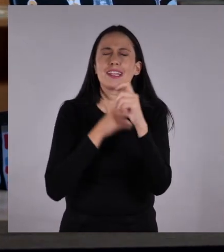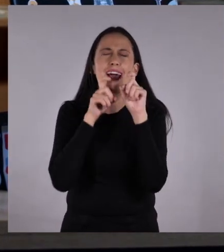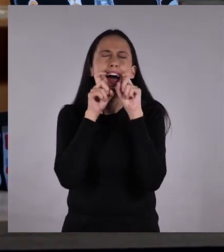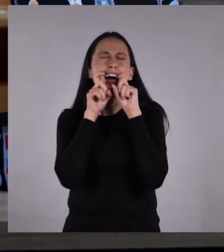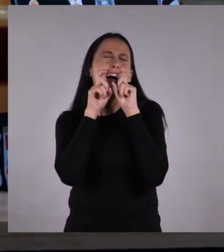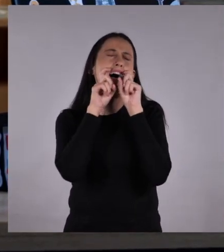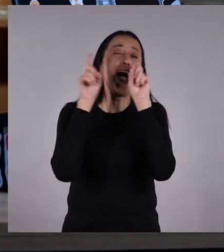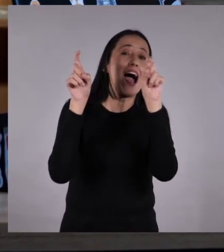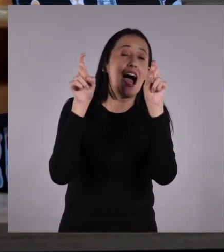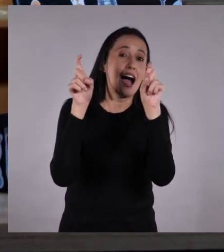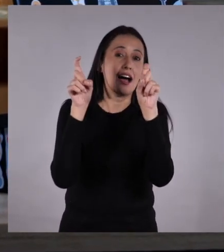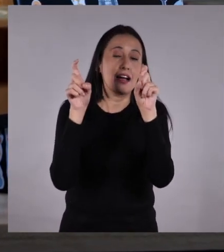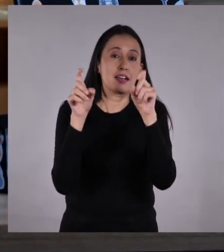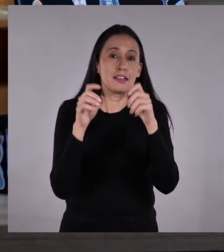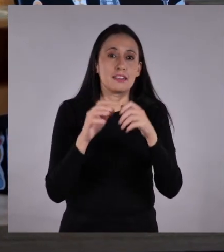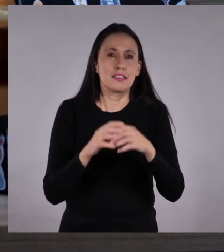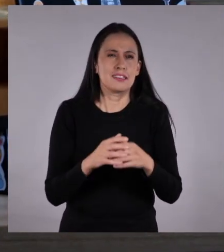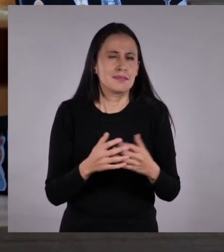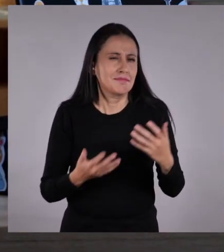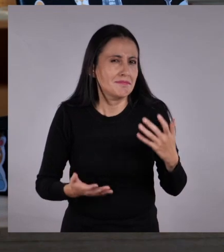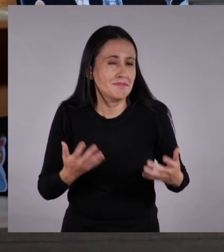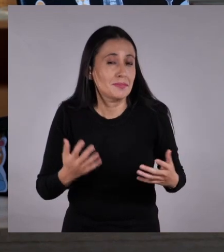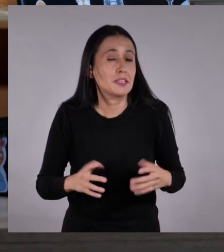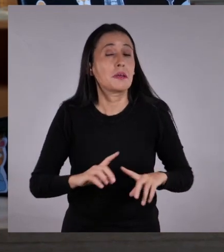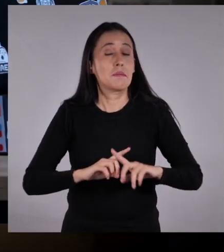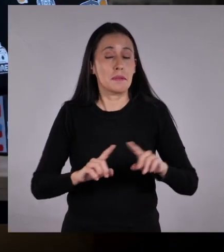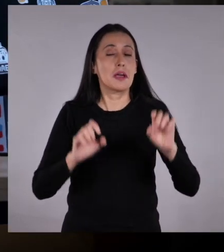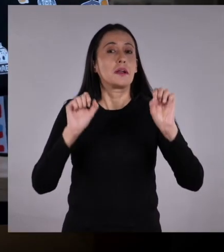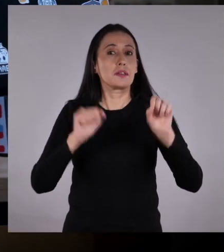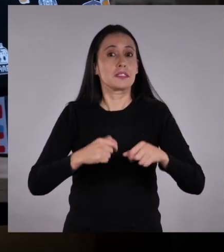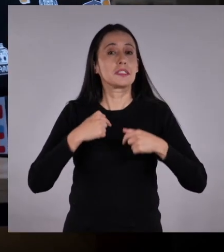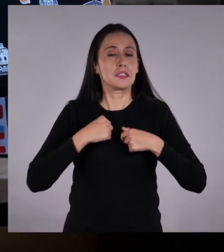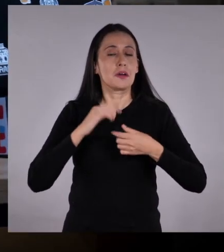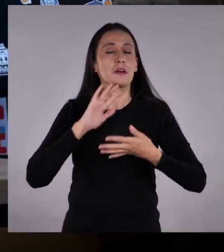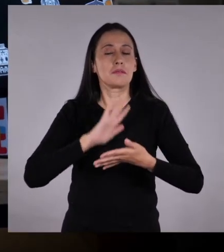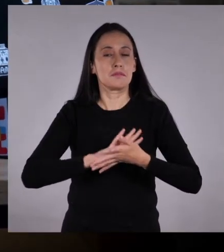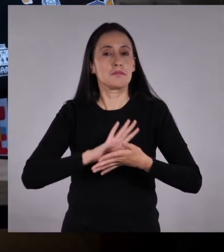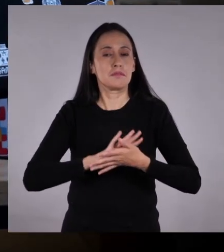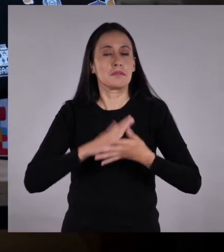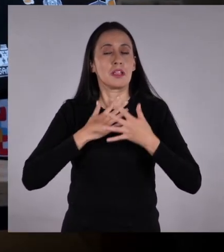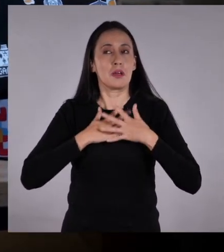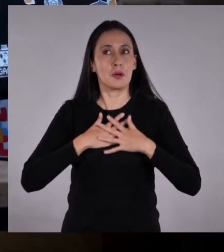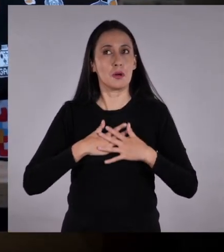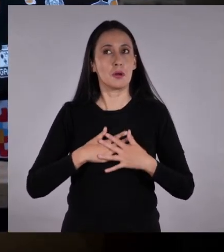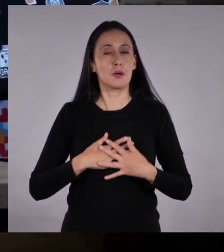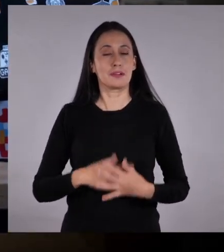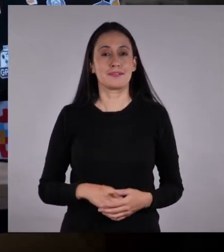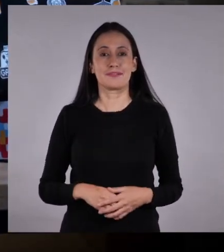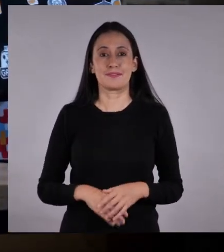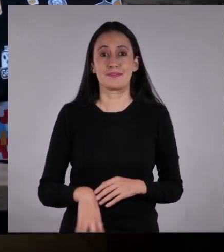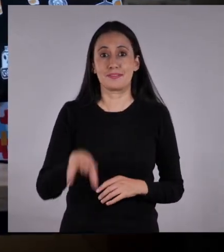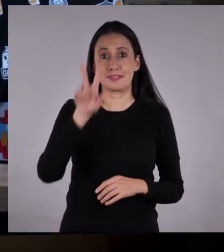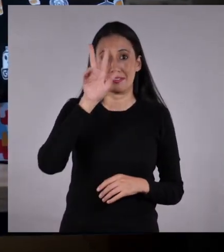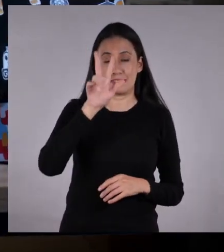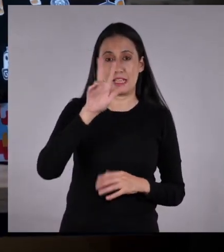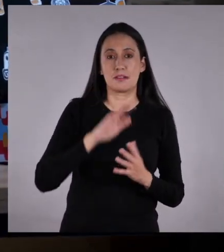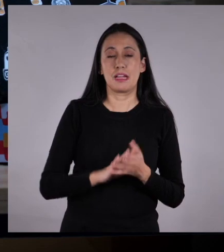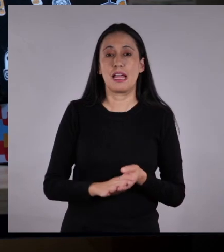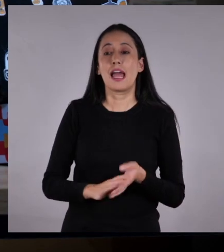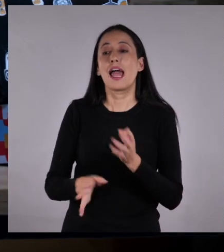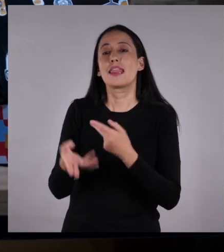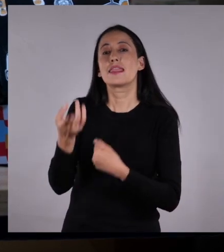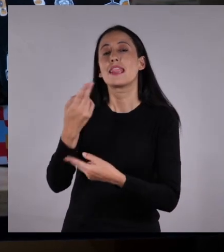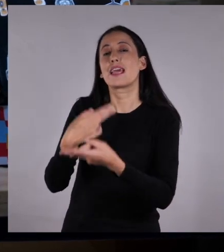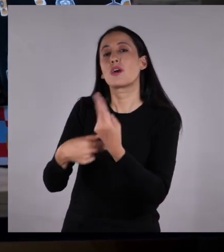raro, pero eso me ayudó muchísimo. 3. Negociación. De todas